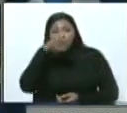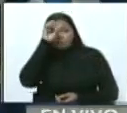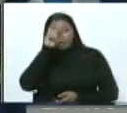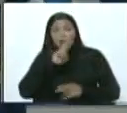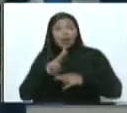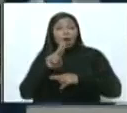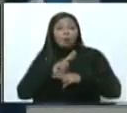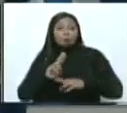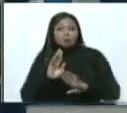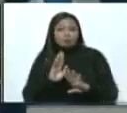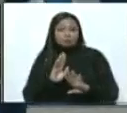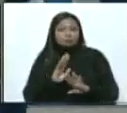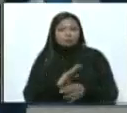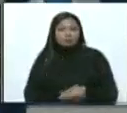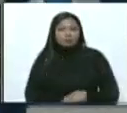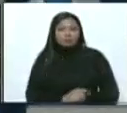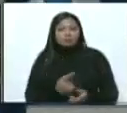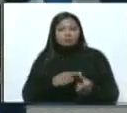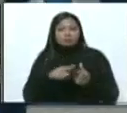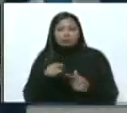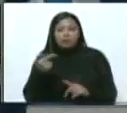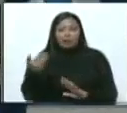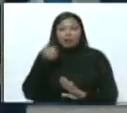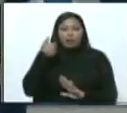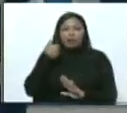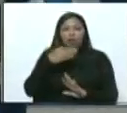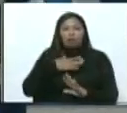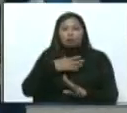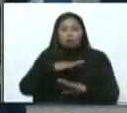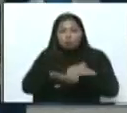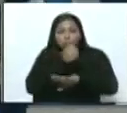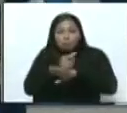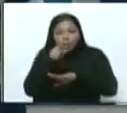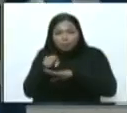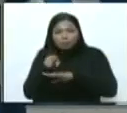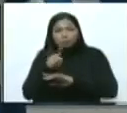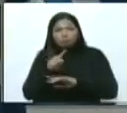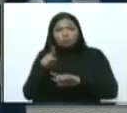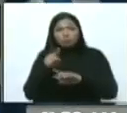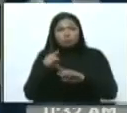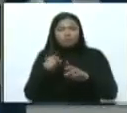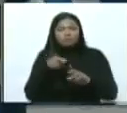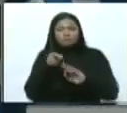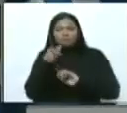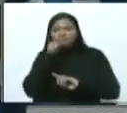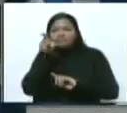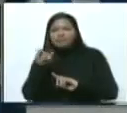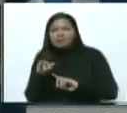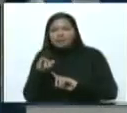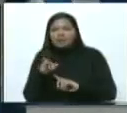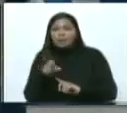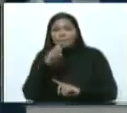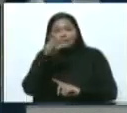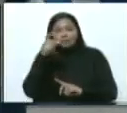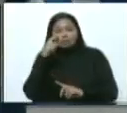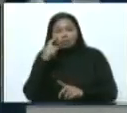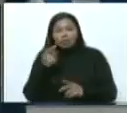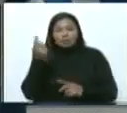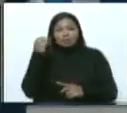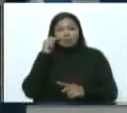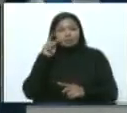utilizan. Entonces, ¿va a pagar los platos rotos el chofer de la gandola? No, tiene que pagar el funcionario que esté